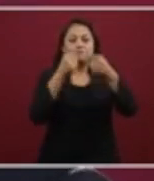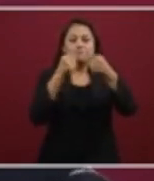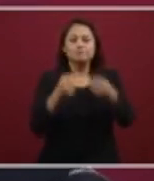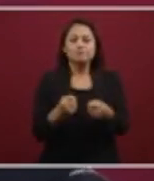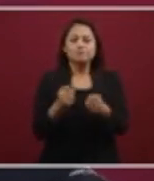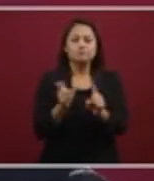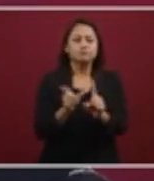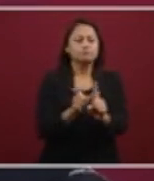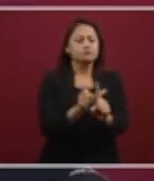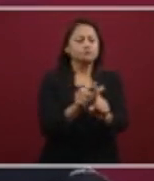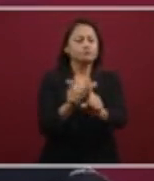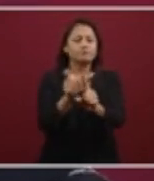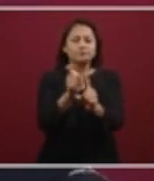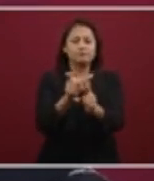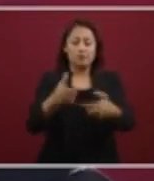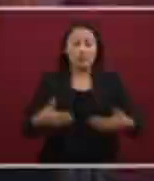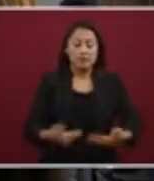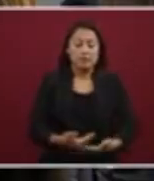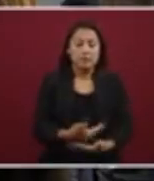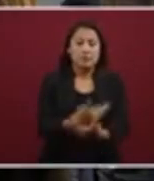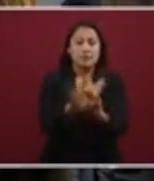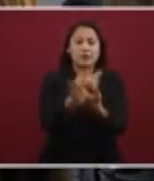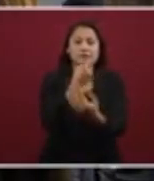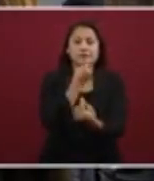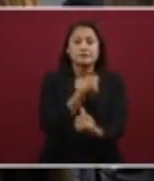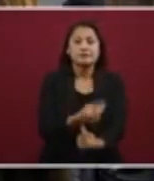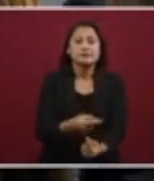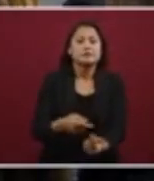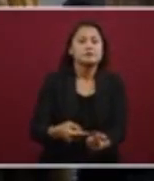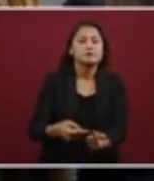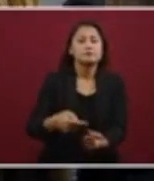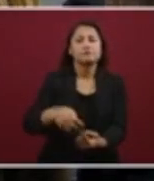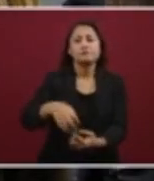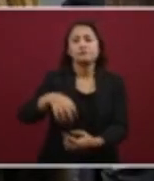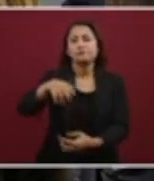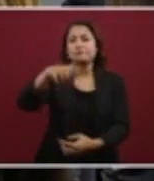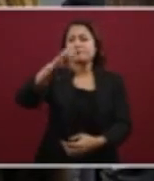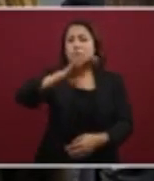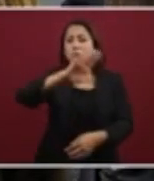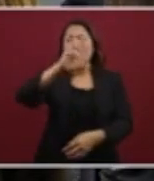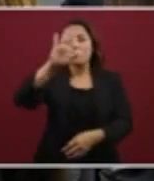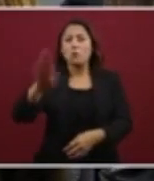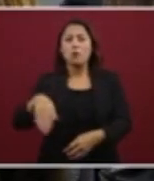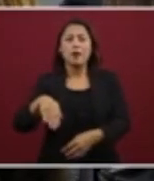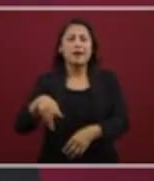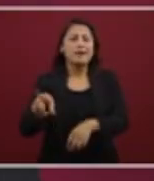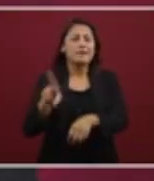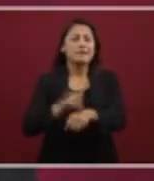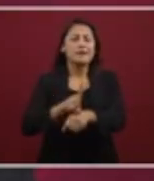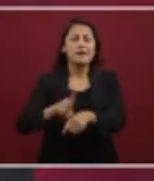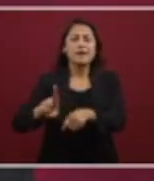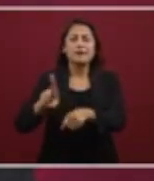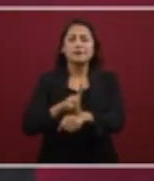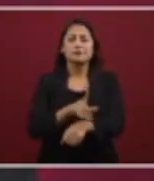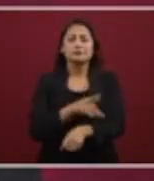hasta que muere, desde la cuna hasta la tumba, estado de bienestar.